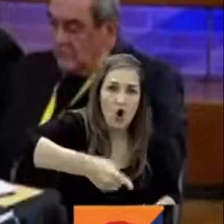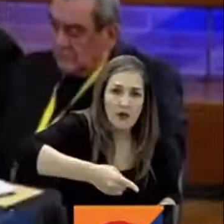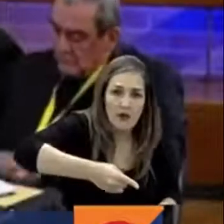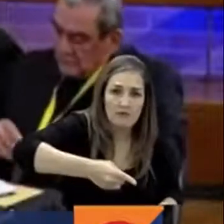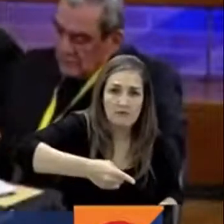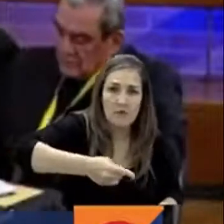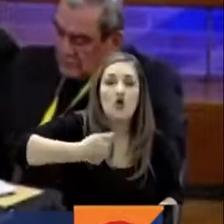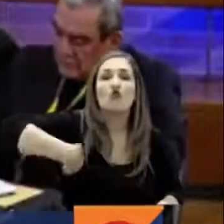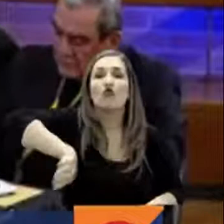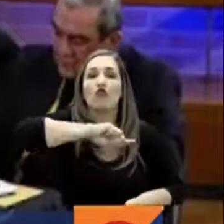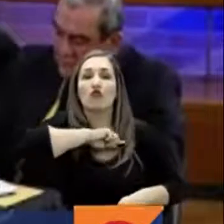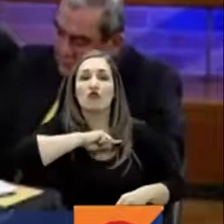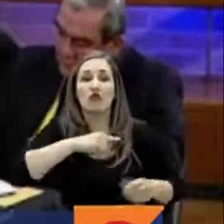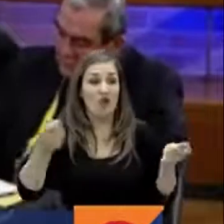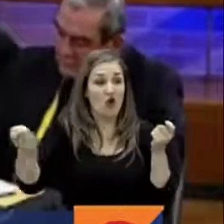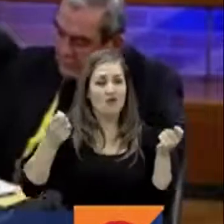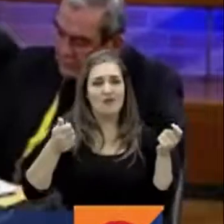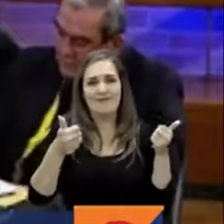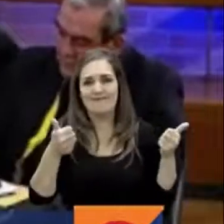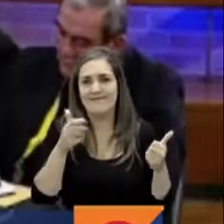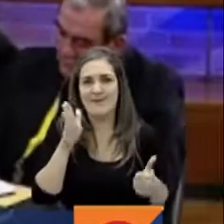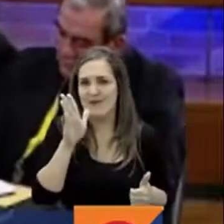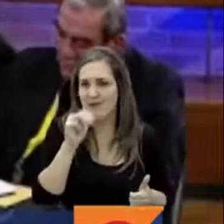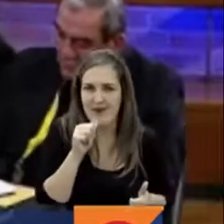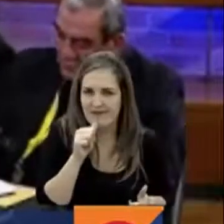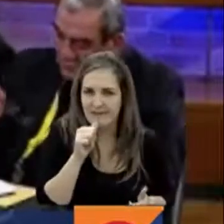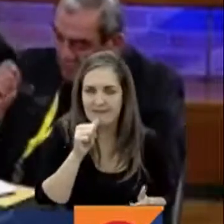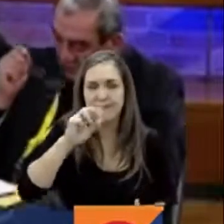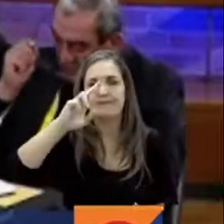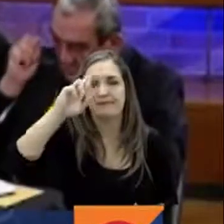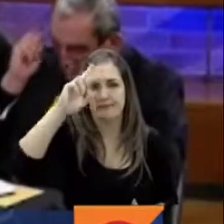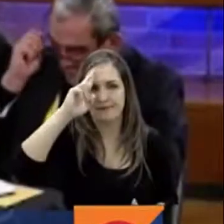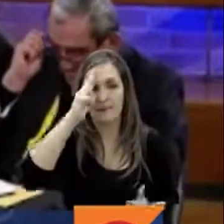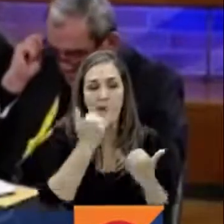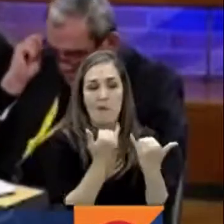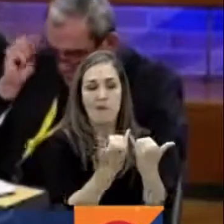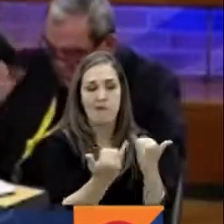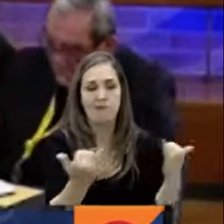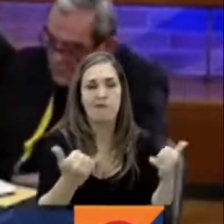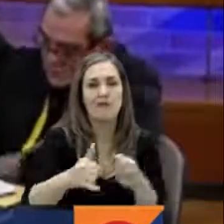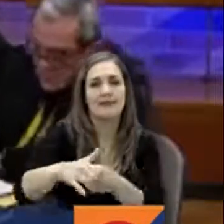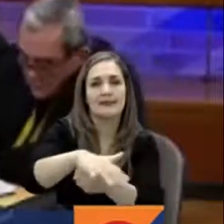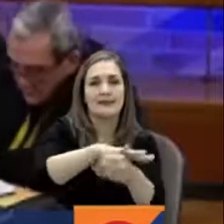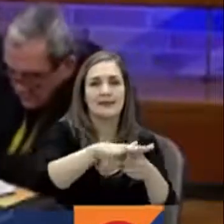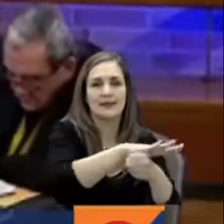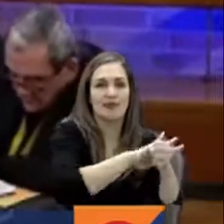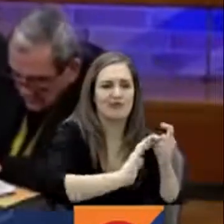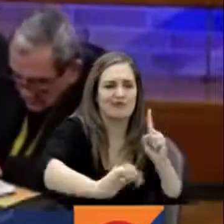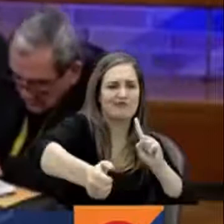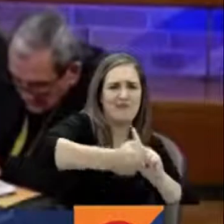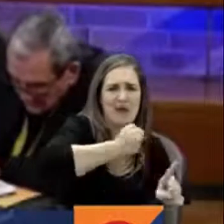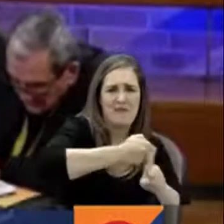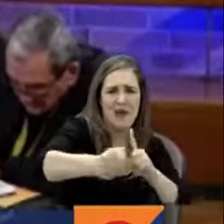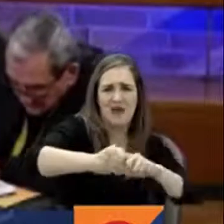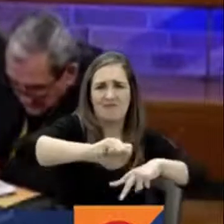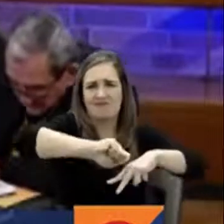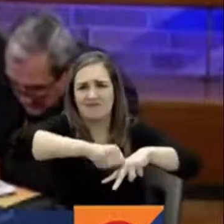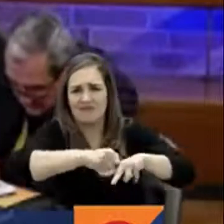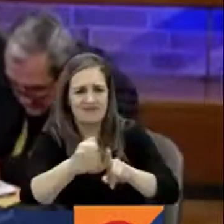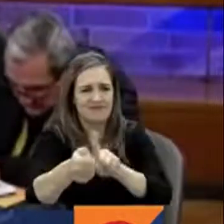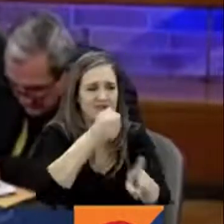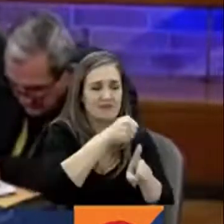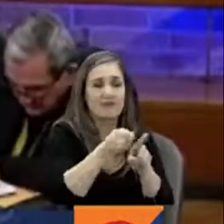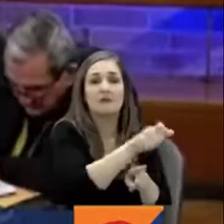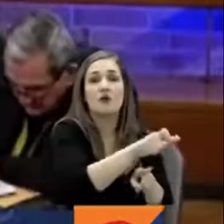generamos control para que se dieran situaciones de maltrato a las